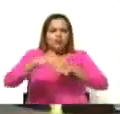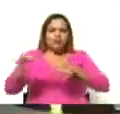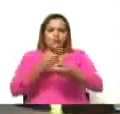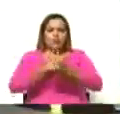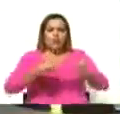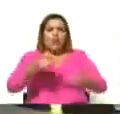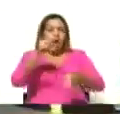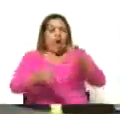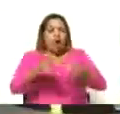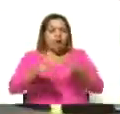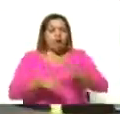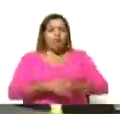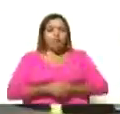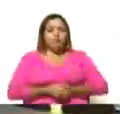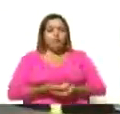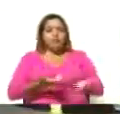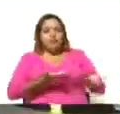algunas estructuras